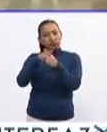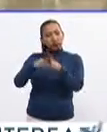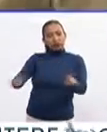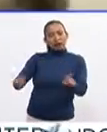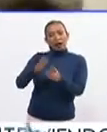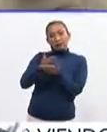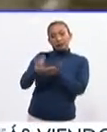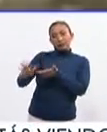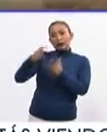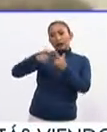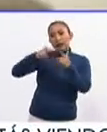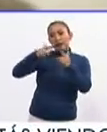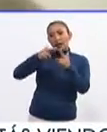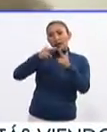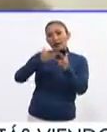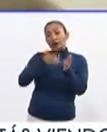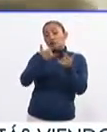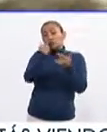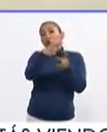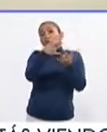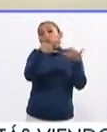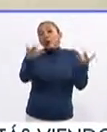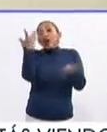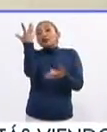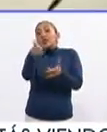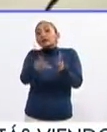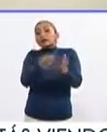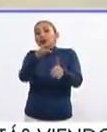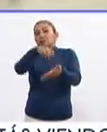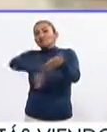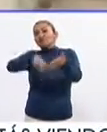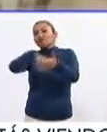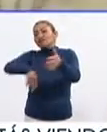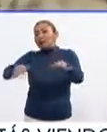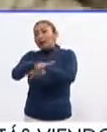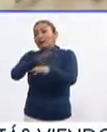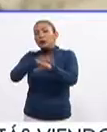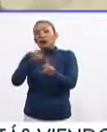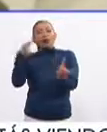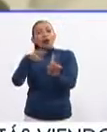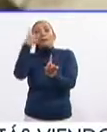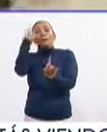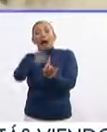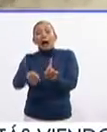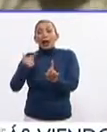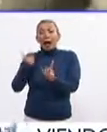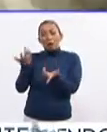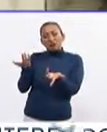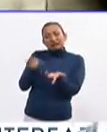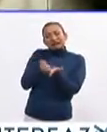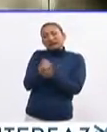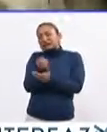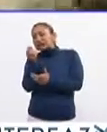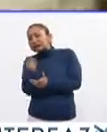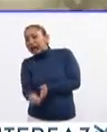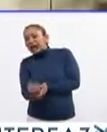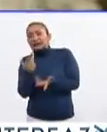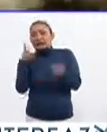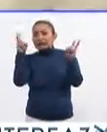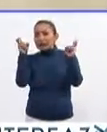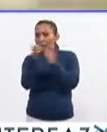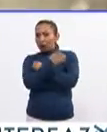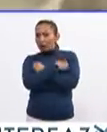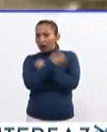obligatoriedad. A lo largo de su historia, ha tenido 10 reformas, todas ellas con el propósito de redefinir los postulados que en